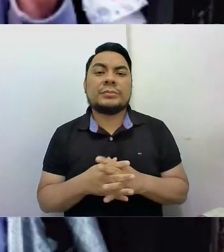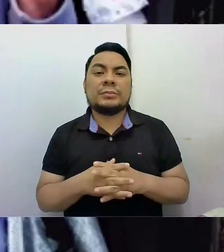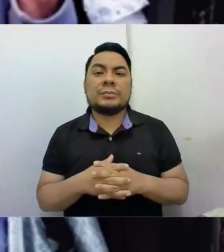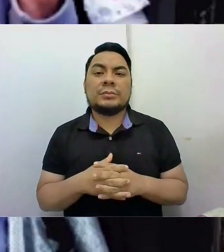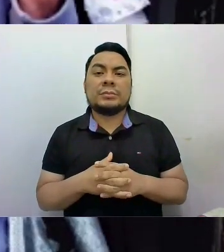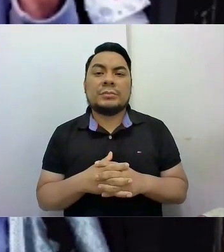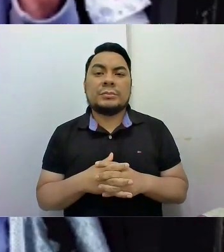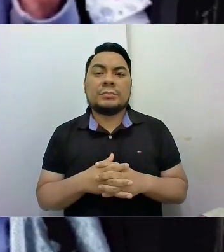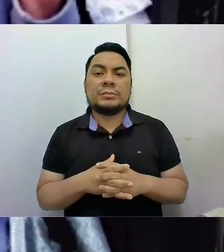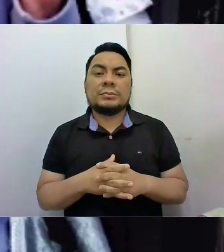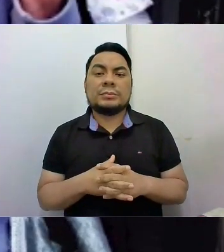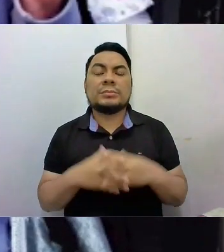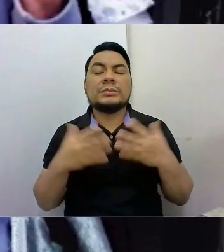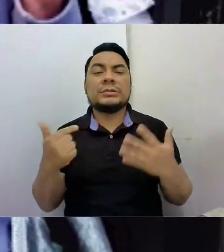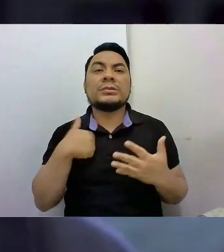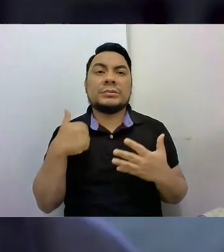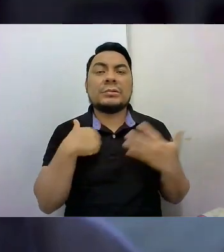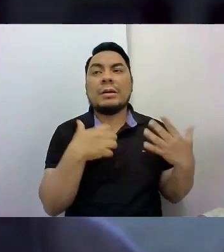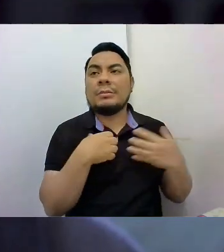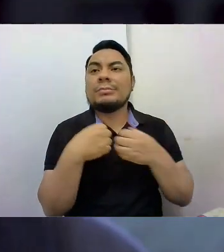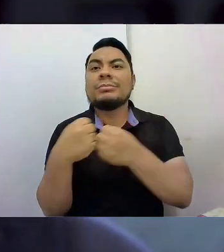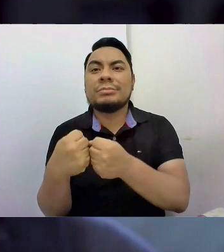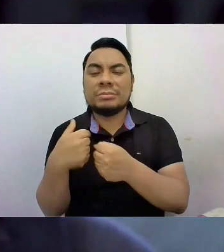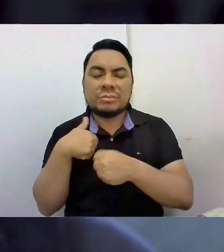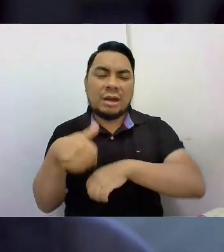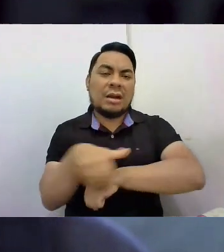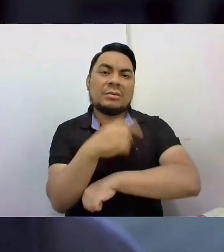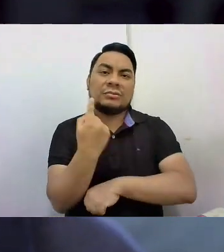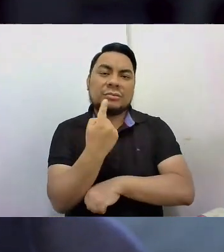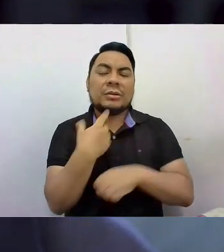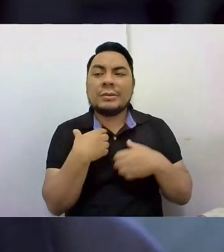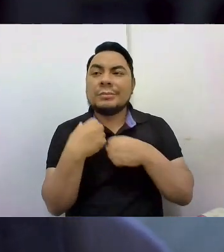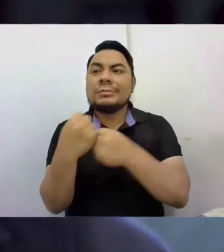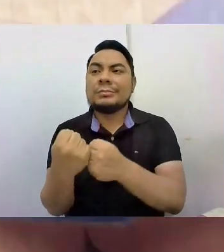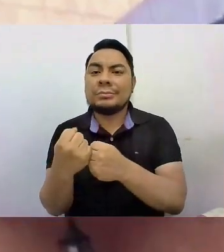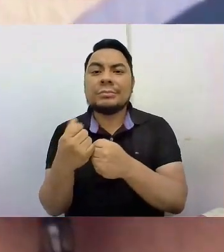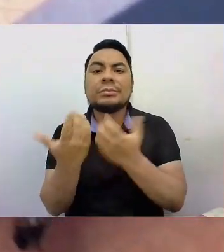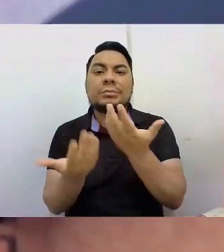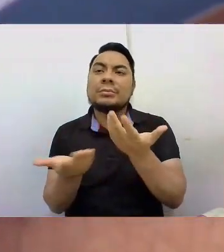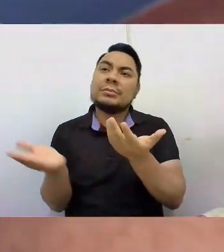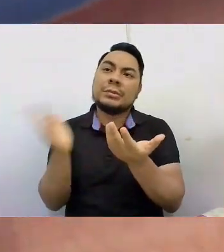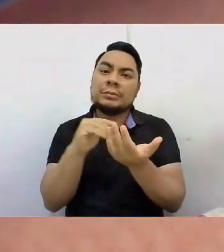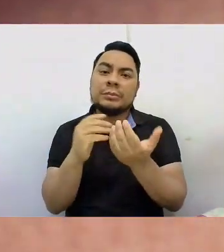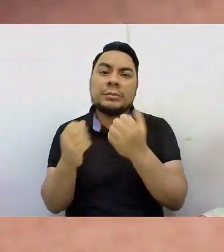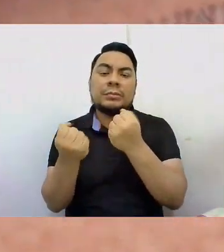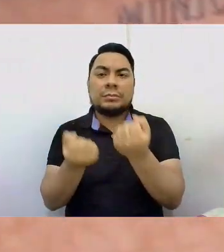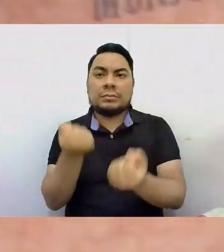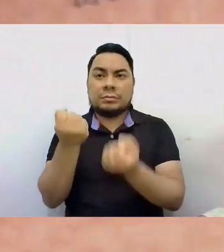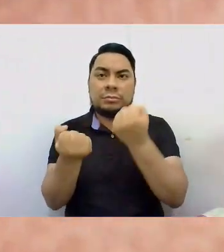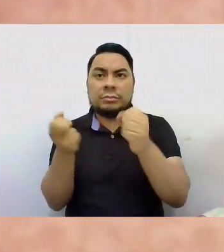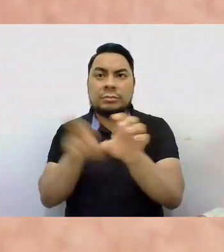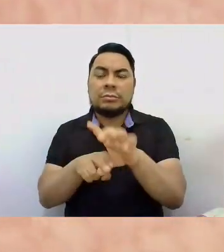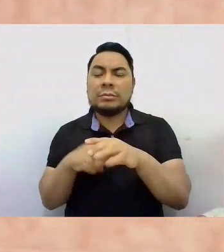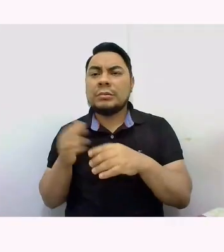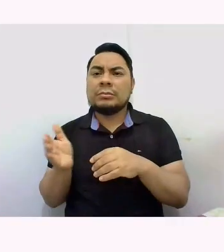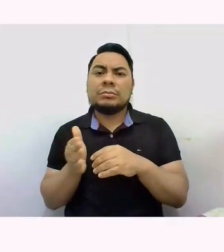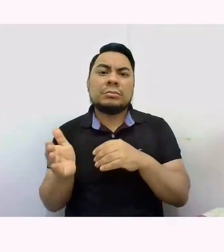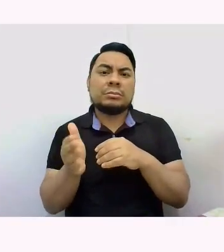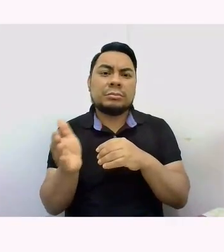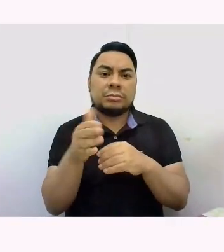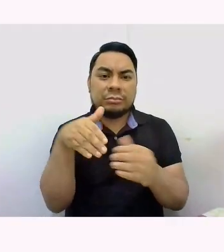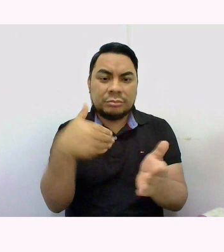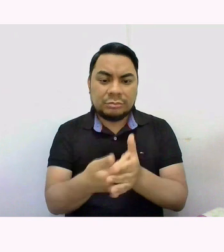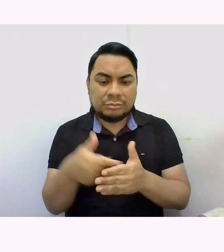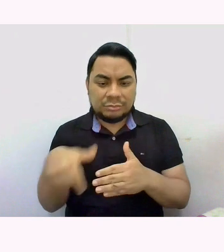Y me llevó en una camioneta, llevó acá, pues, en la cuadra de un alfonsor, que es